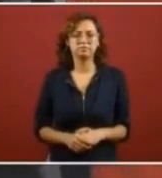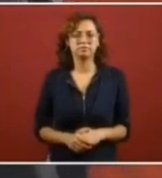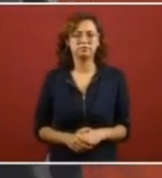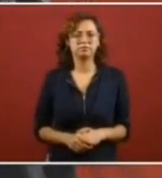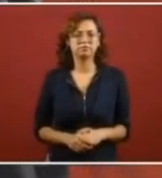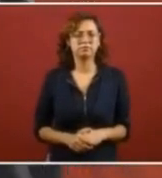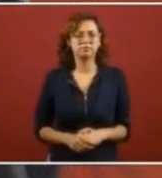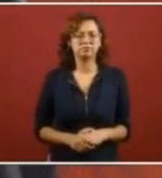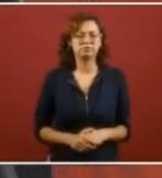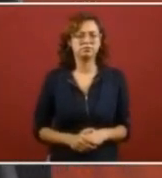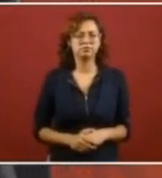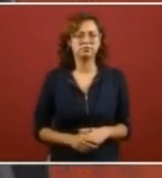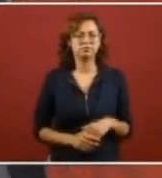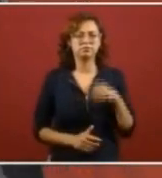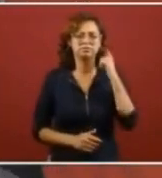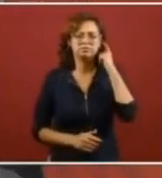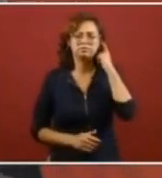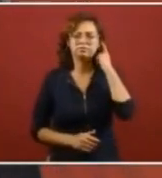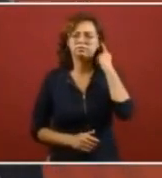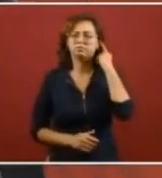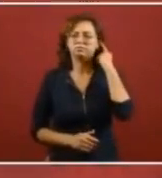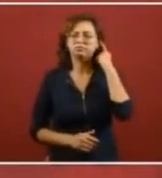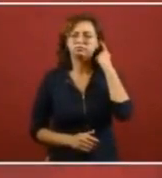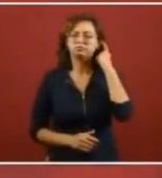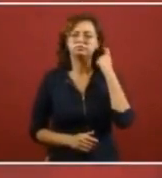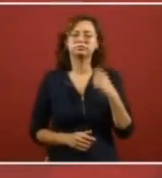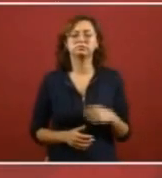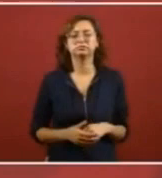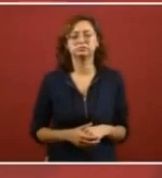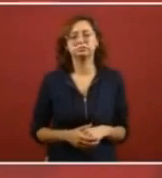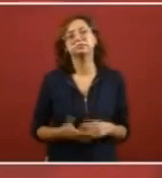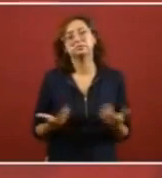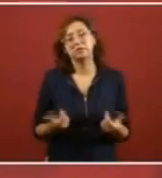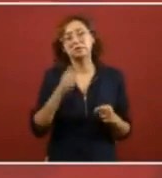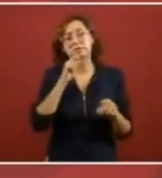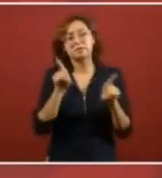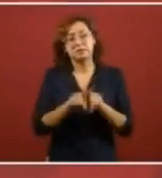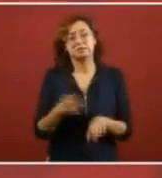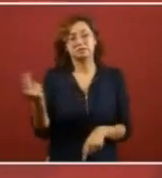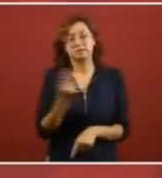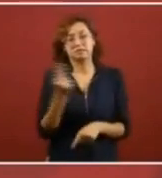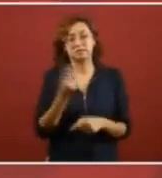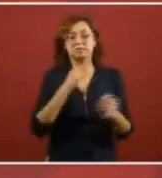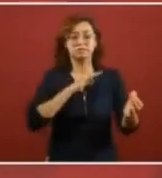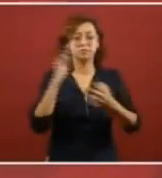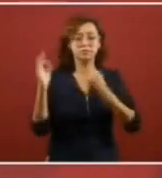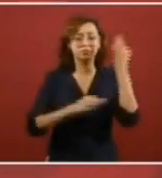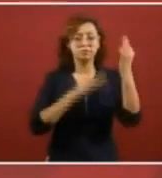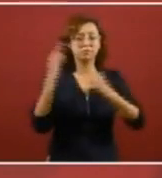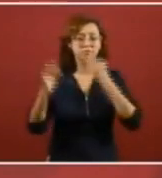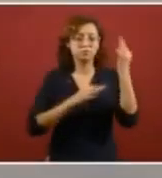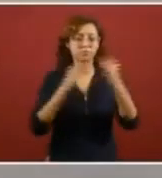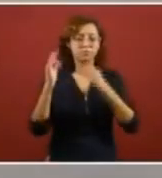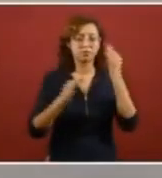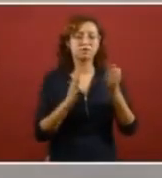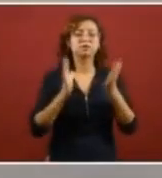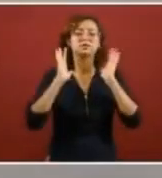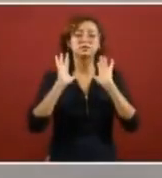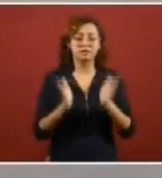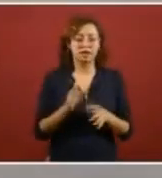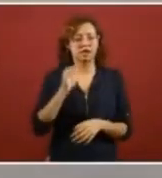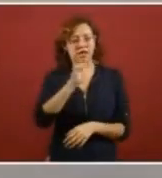Necesitamos para eso también una campaña. Ya le he pedido a Jesús